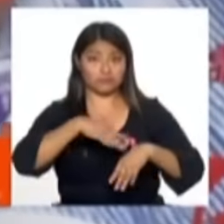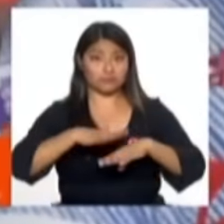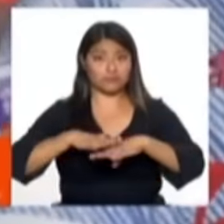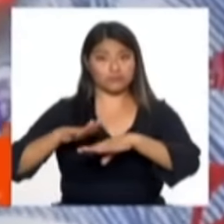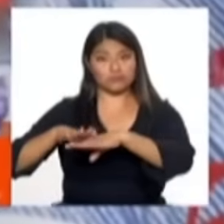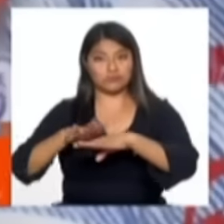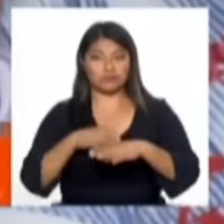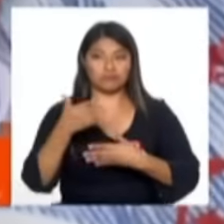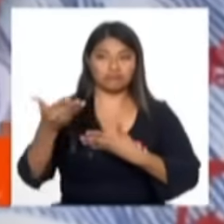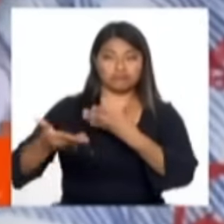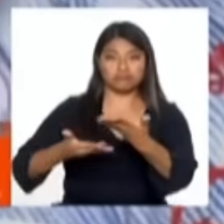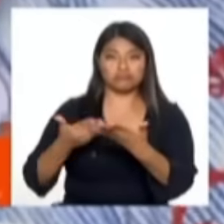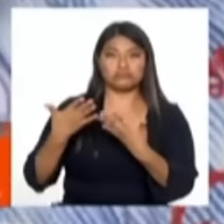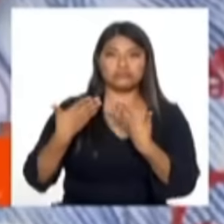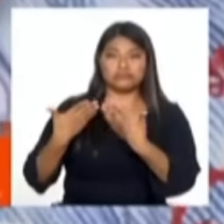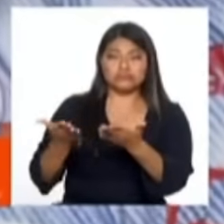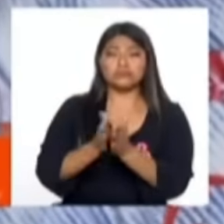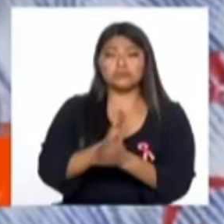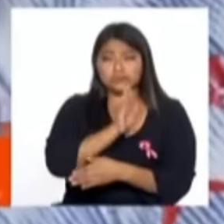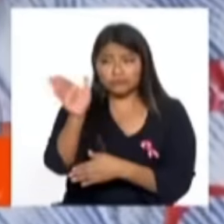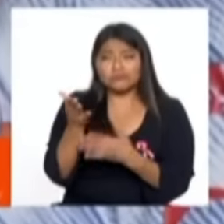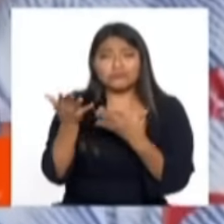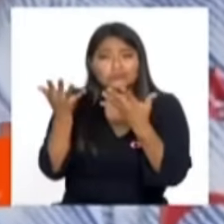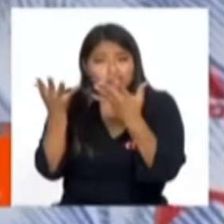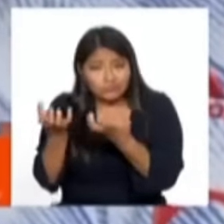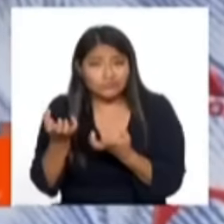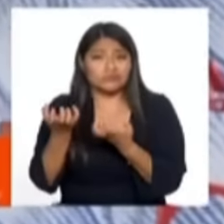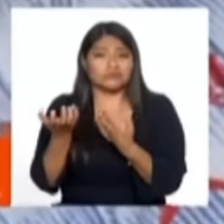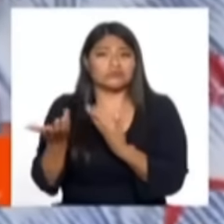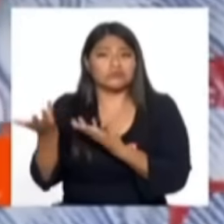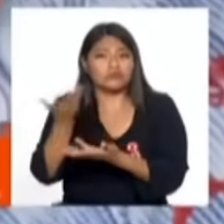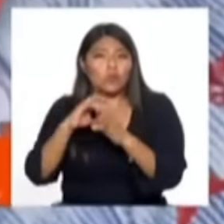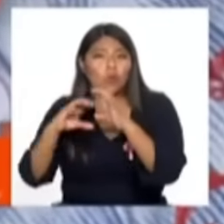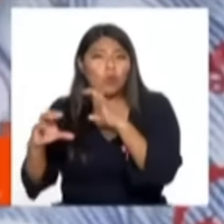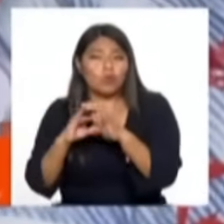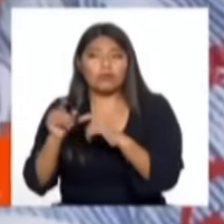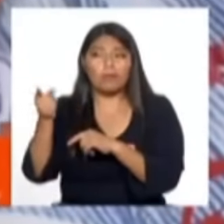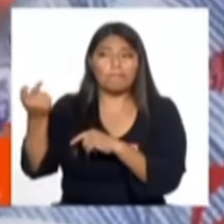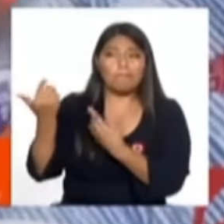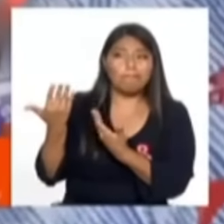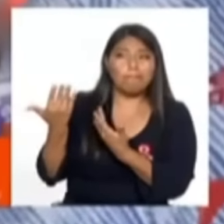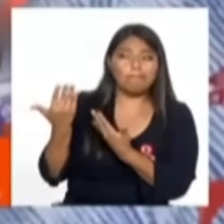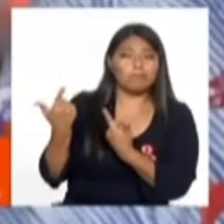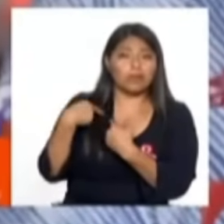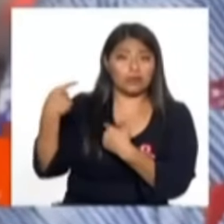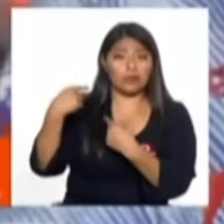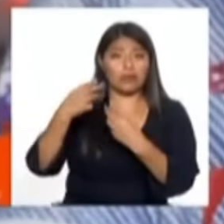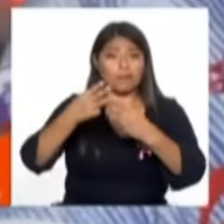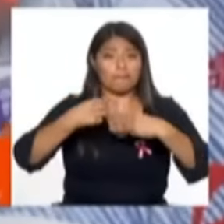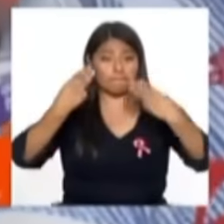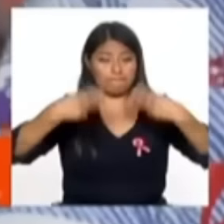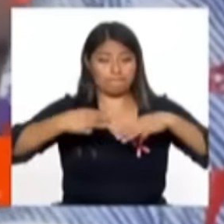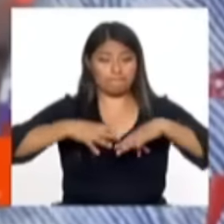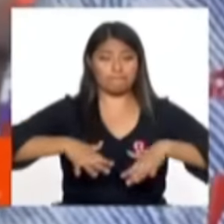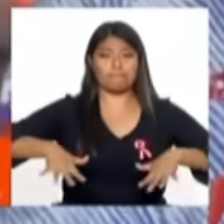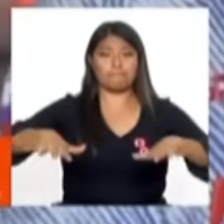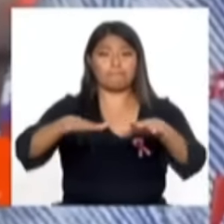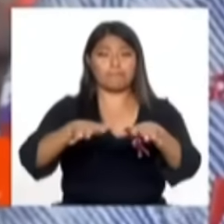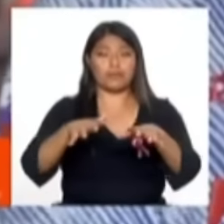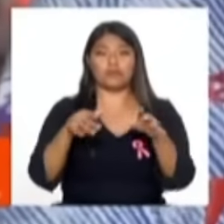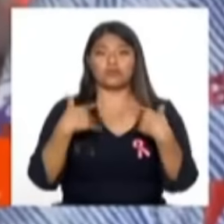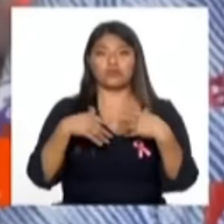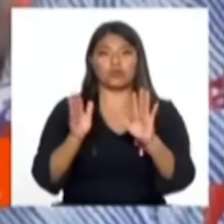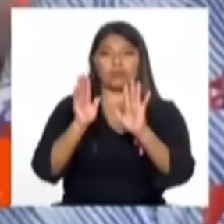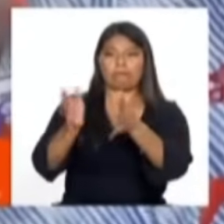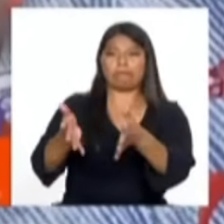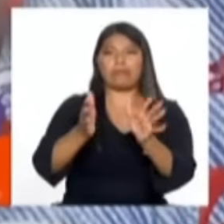cita para plantear y hacer saber la problemática que existe dentro del mercado. El mercado en este momento se encuentra en total